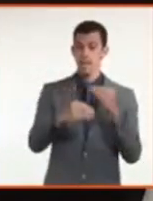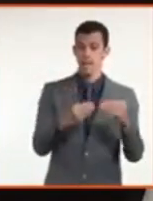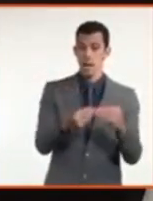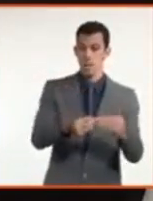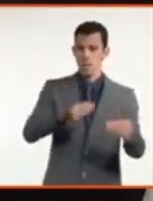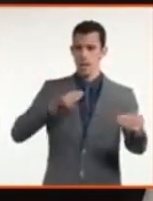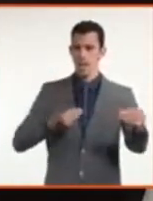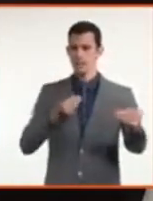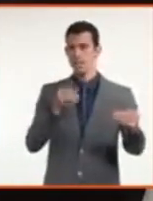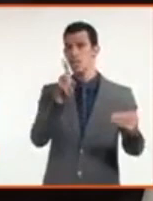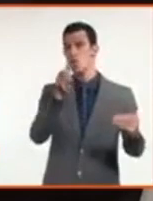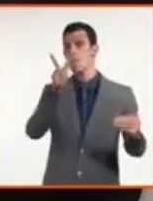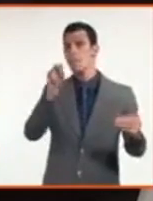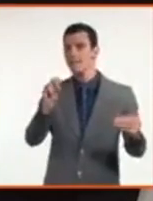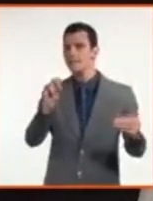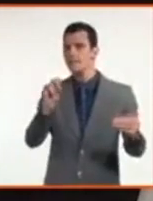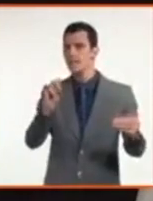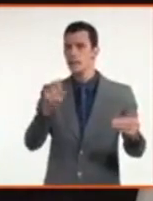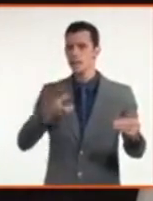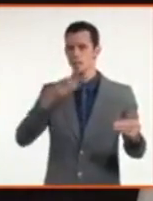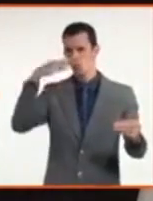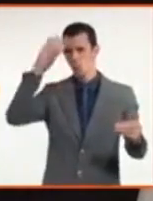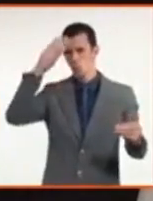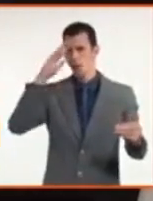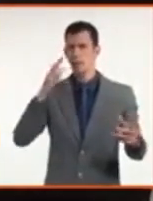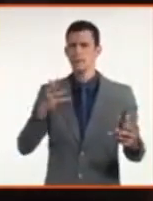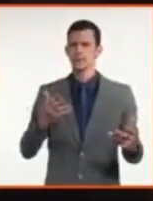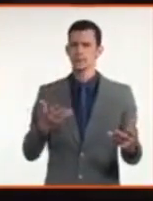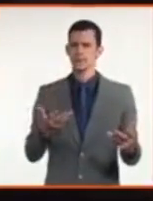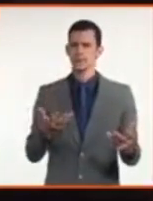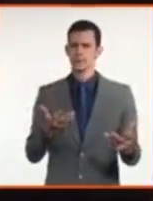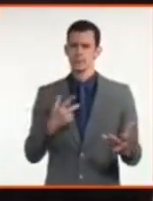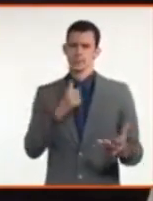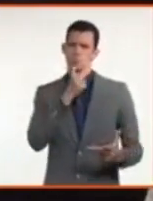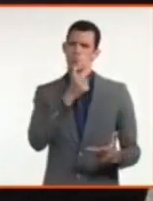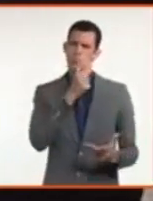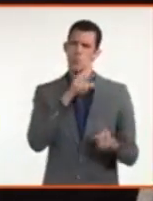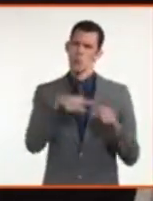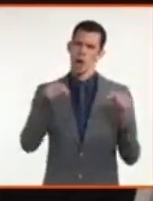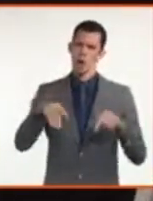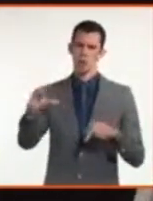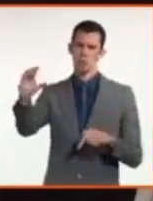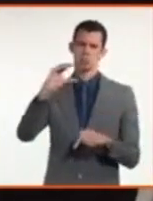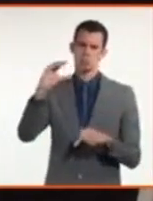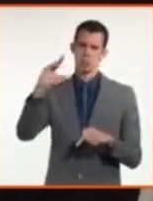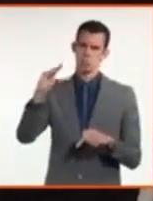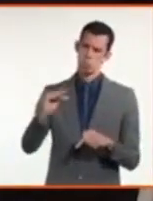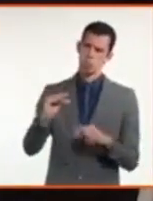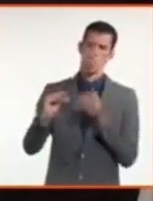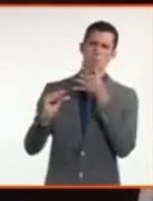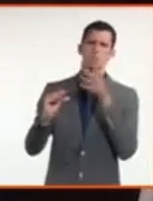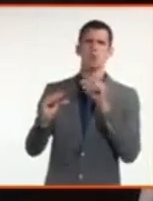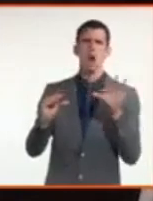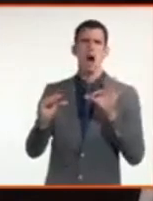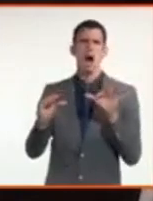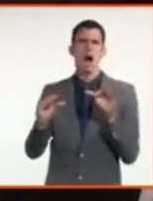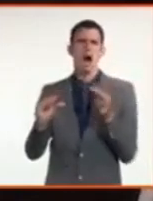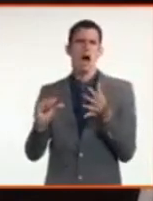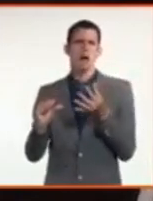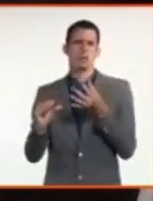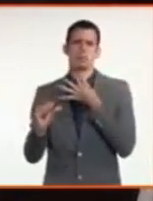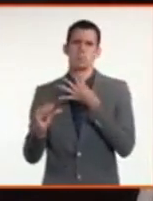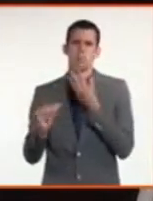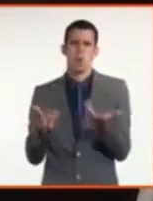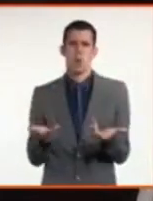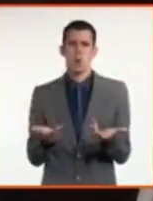sobre estos dos temas que éste pudiera explicar mira primero explicamos la mesa redonda anterior las instrucciones que nos dan a nosotros están operando cuando tipo de